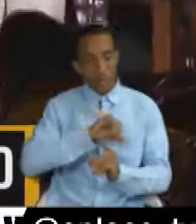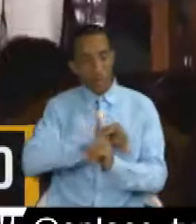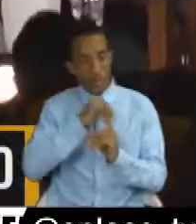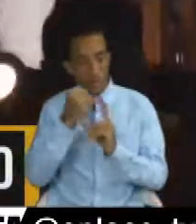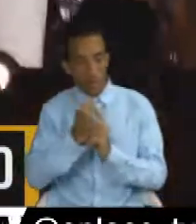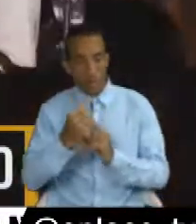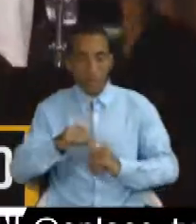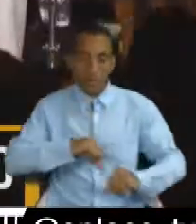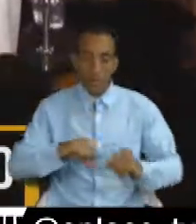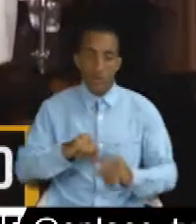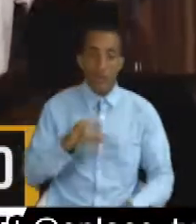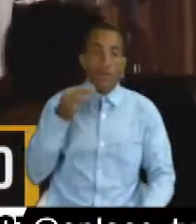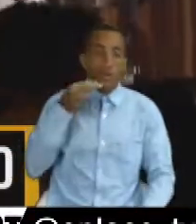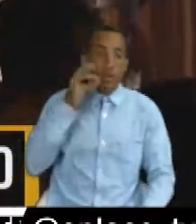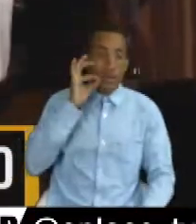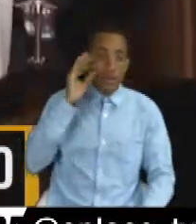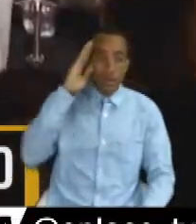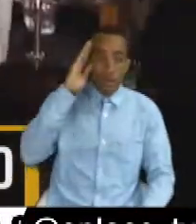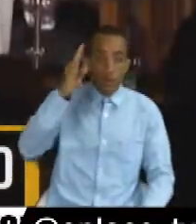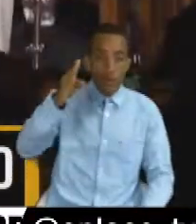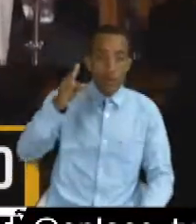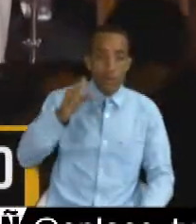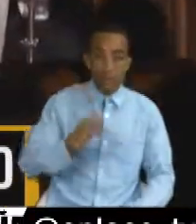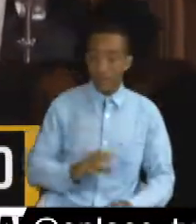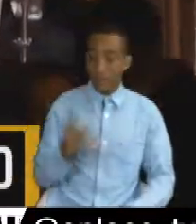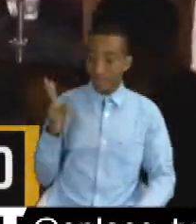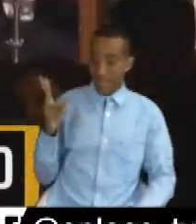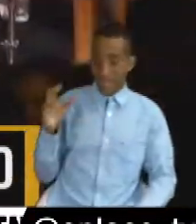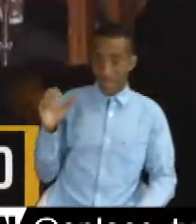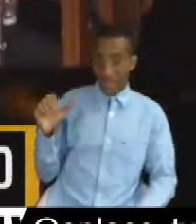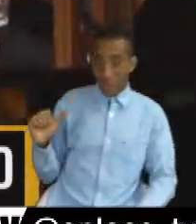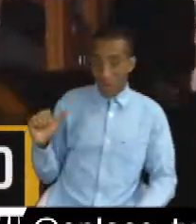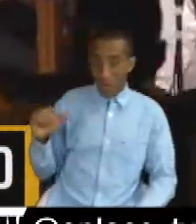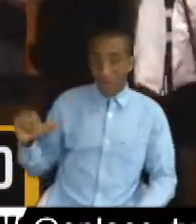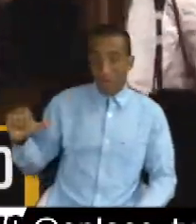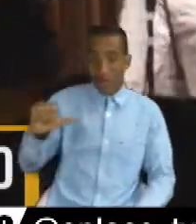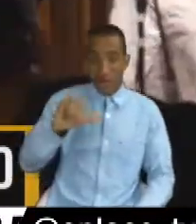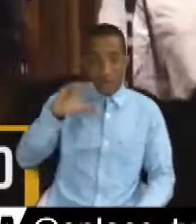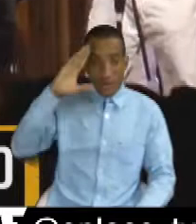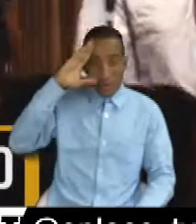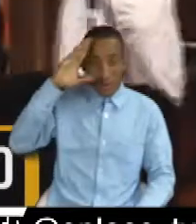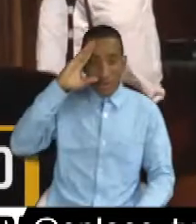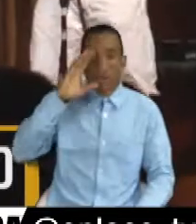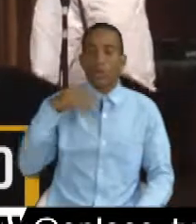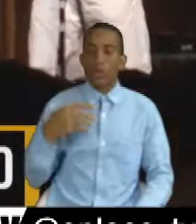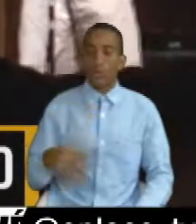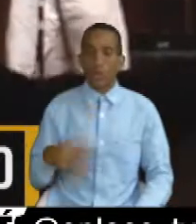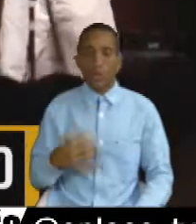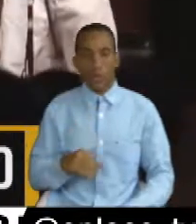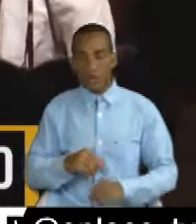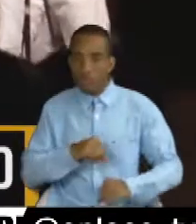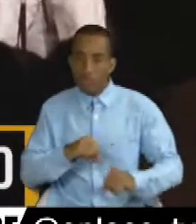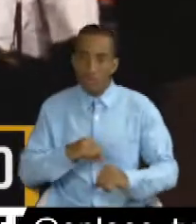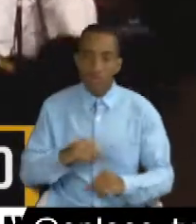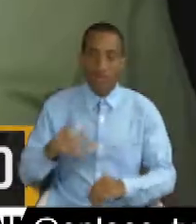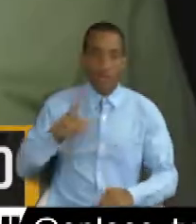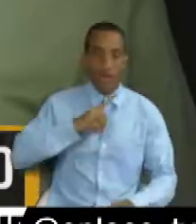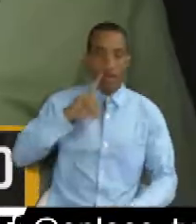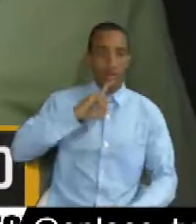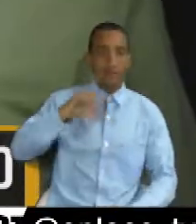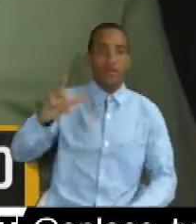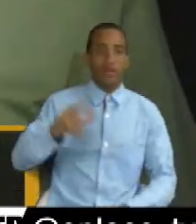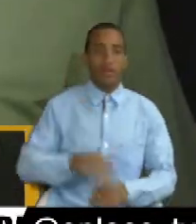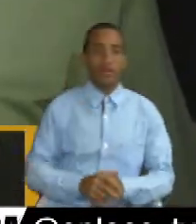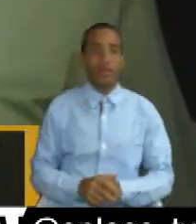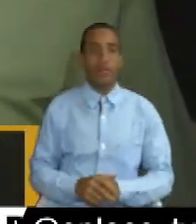por un Futuro, campaña liderada por las esposas de los oficiales de la institución. Enlace Noticias dialogó con él a su arribo al Club Infantas. Para